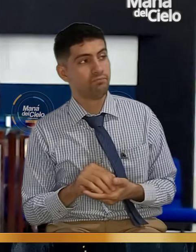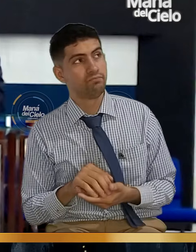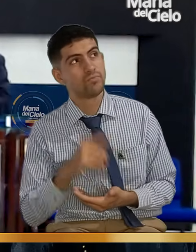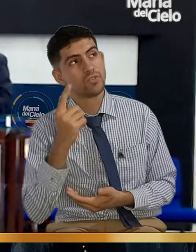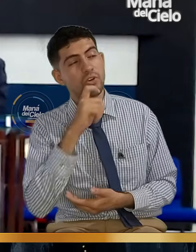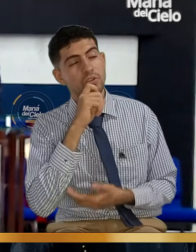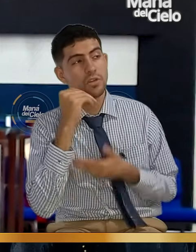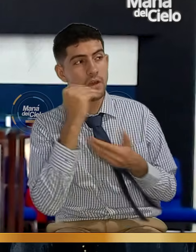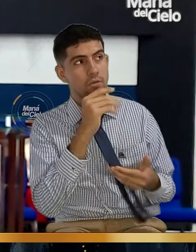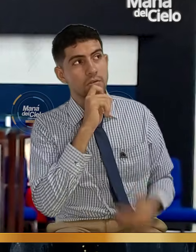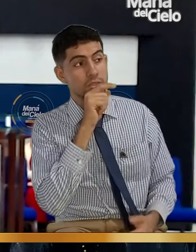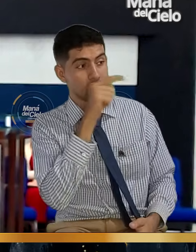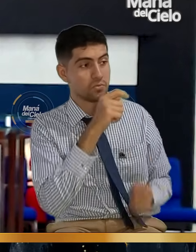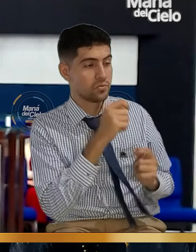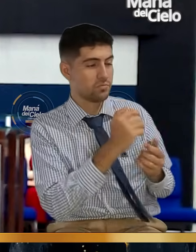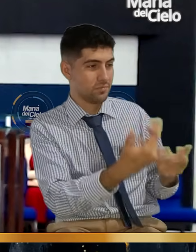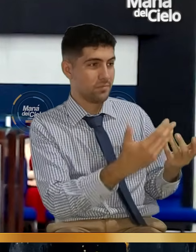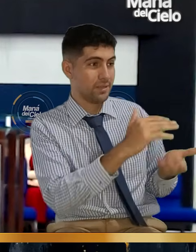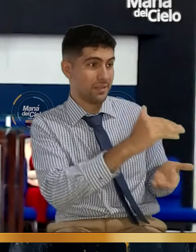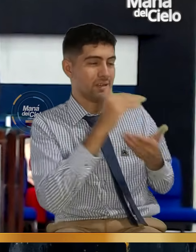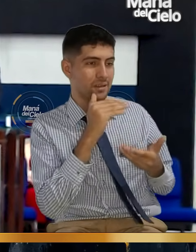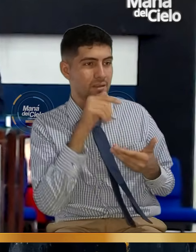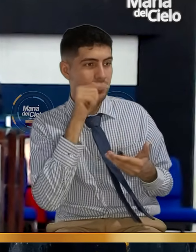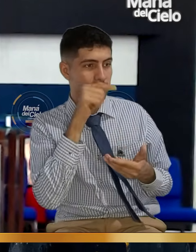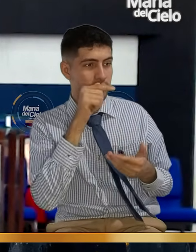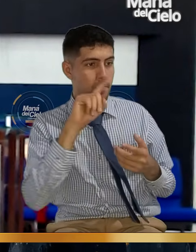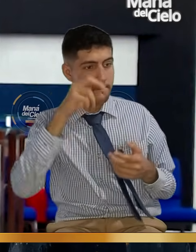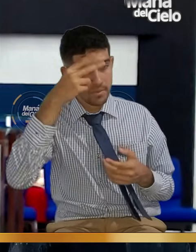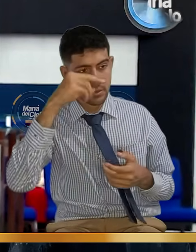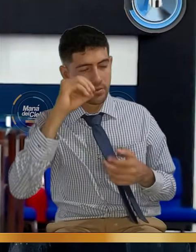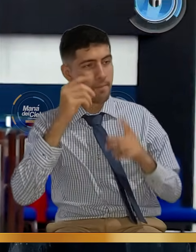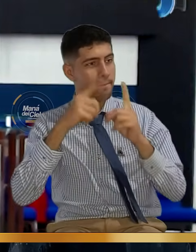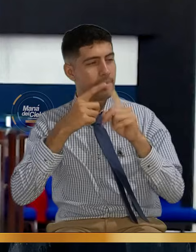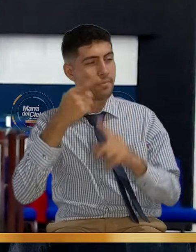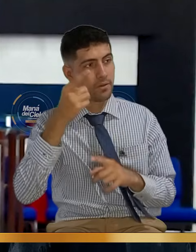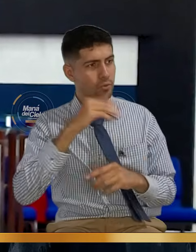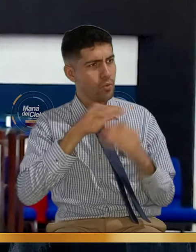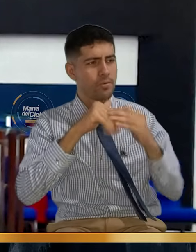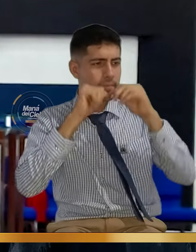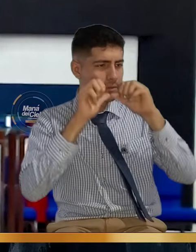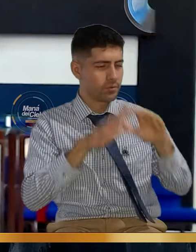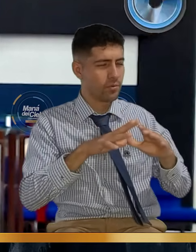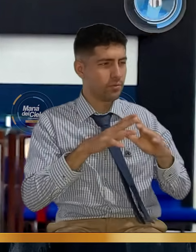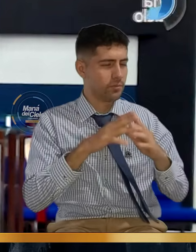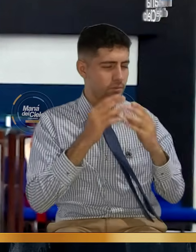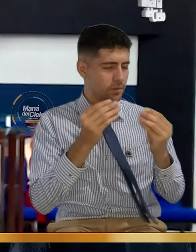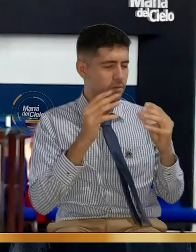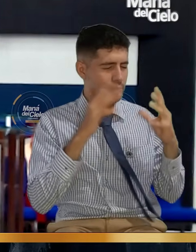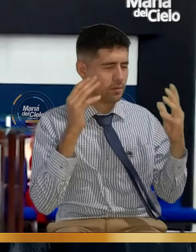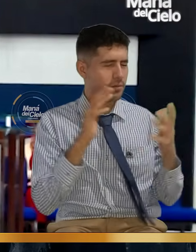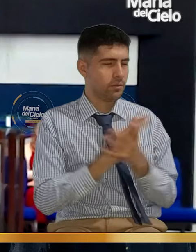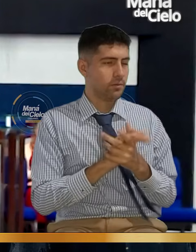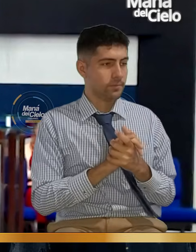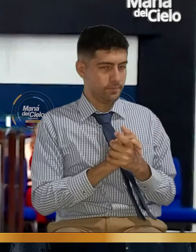las cosas de... Y lo bendijo. Y cuando llegó Esaú,